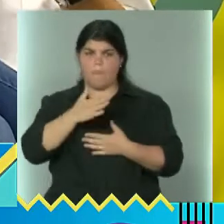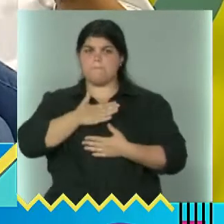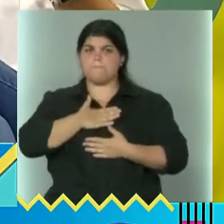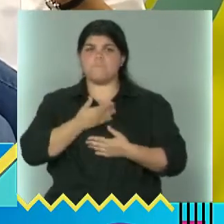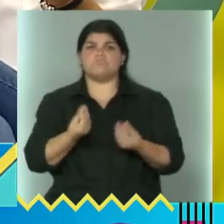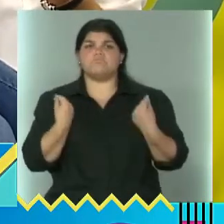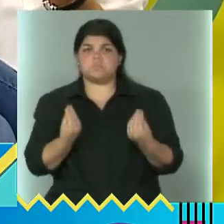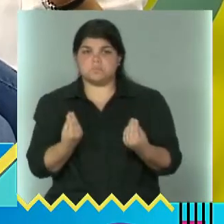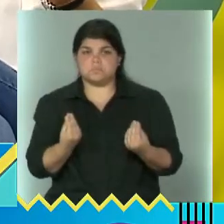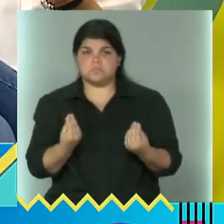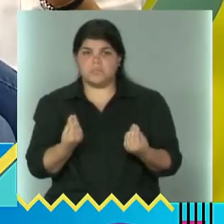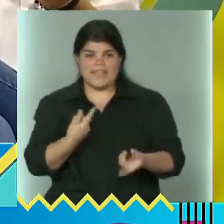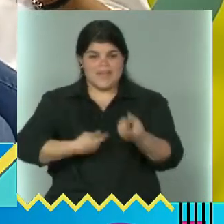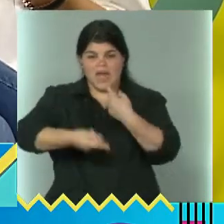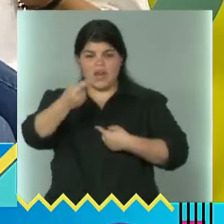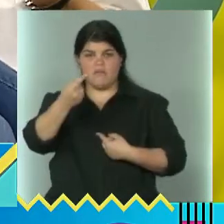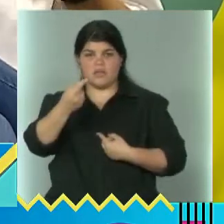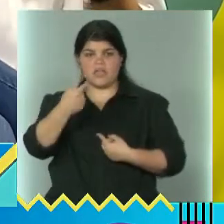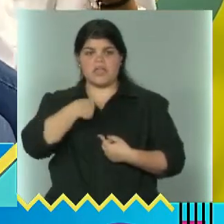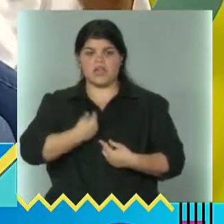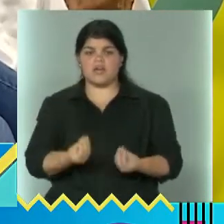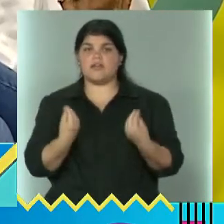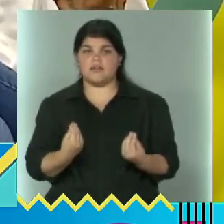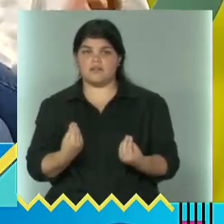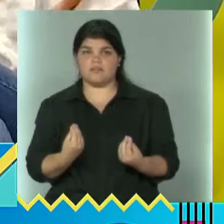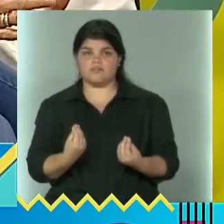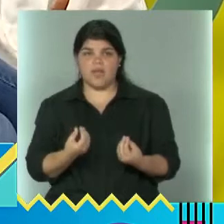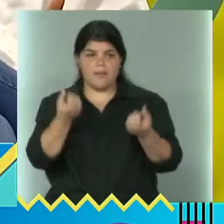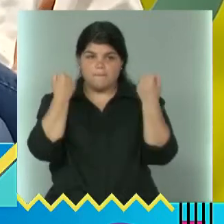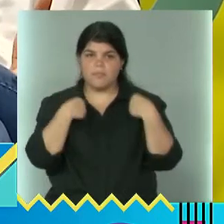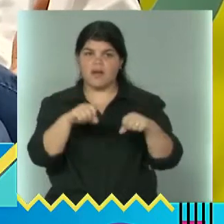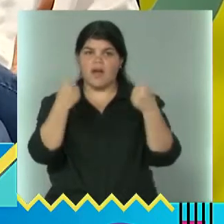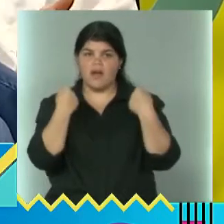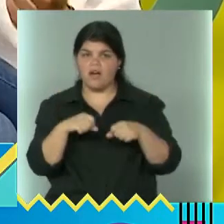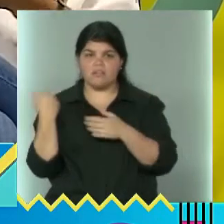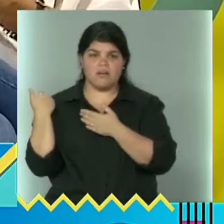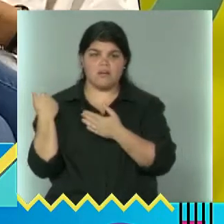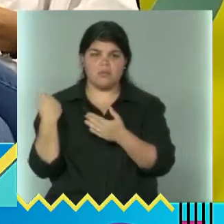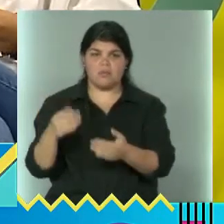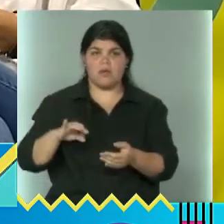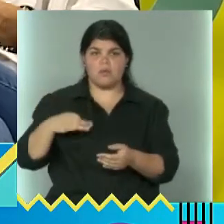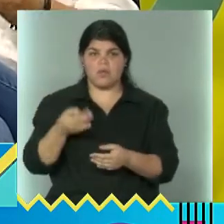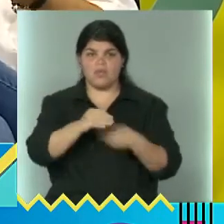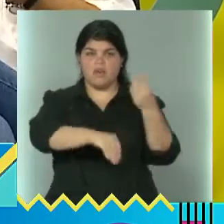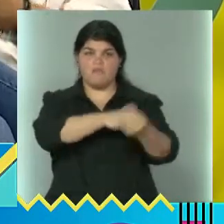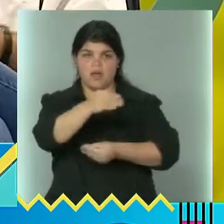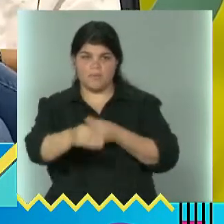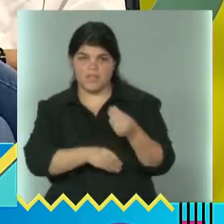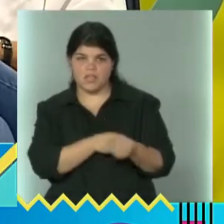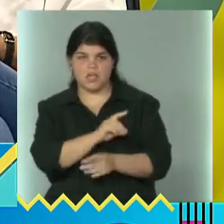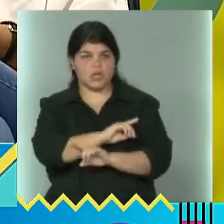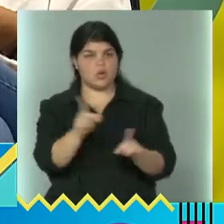invertimos. Entonces, no hemos sido entrenados a lo largo de la vida, ni en nuestras familias, ni en